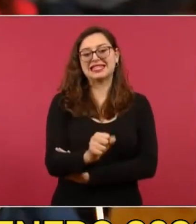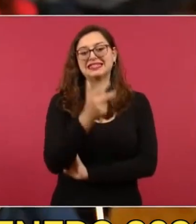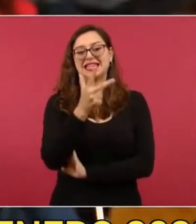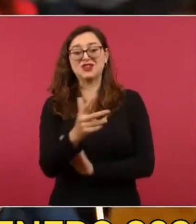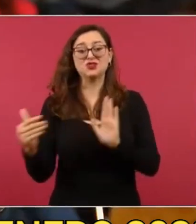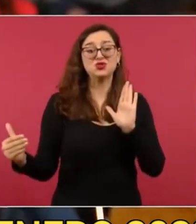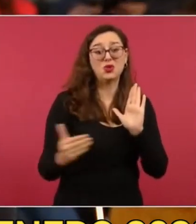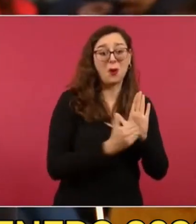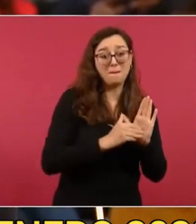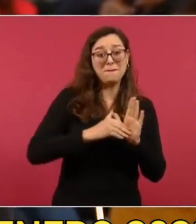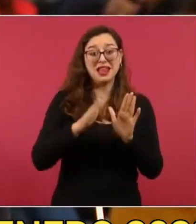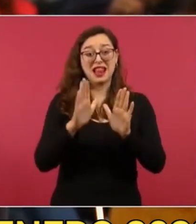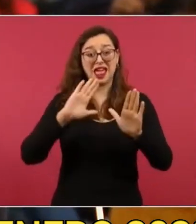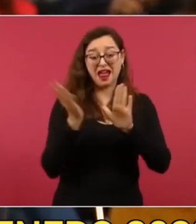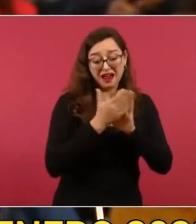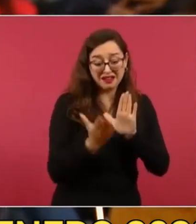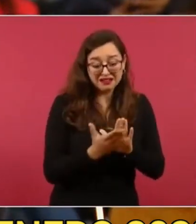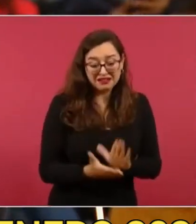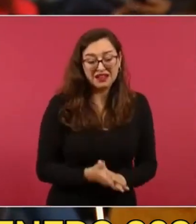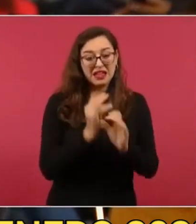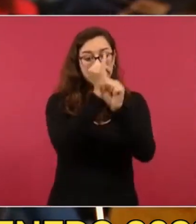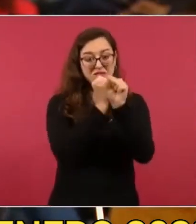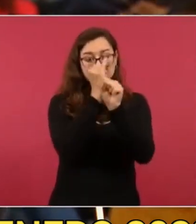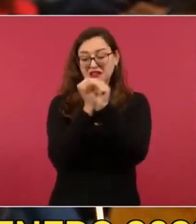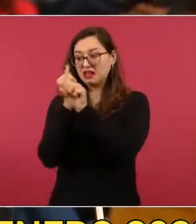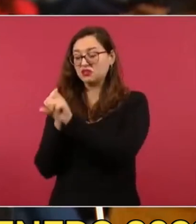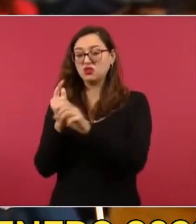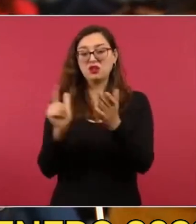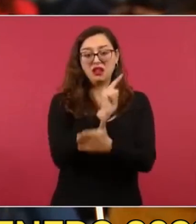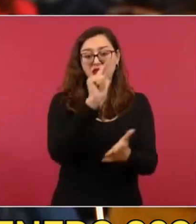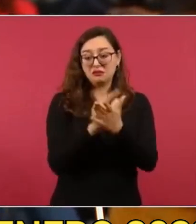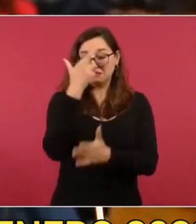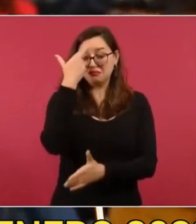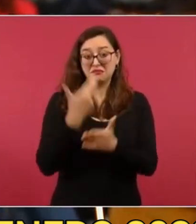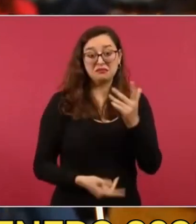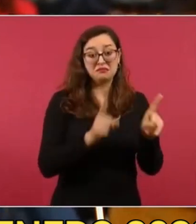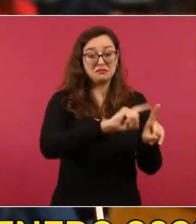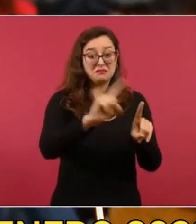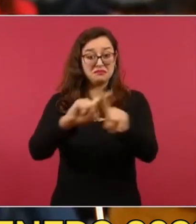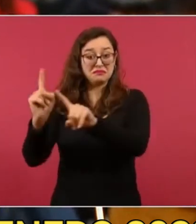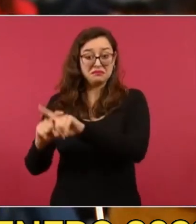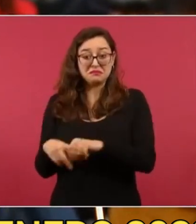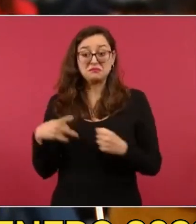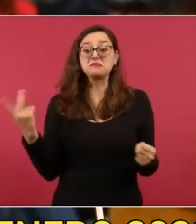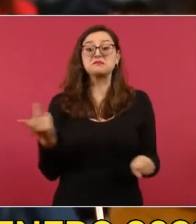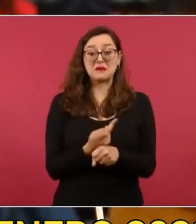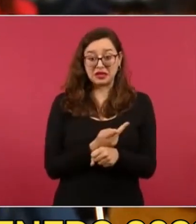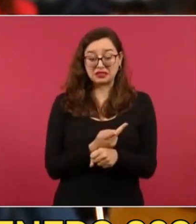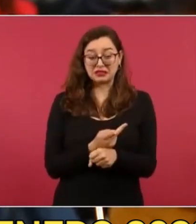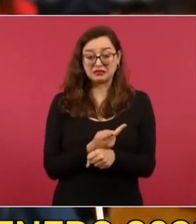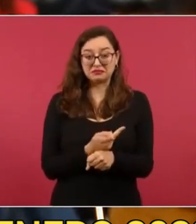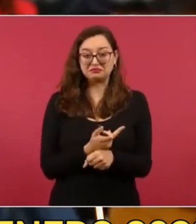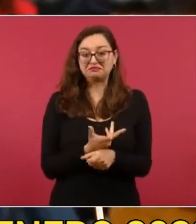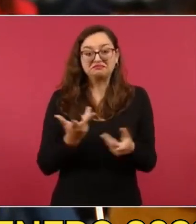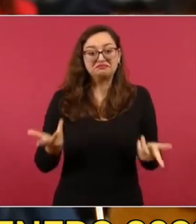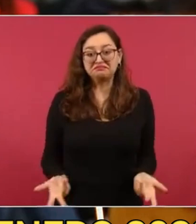68.268 carpetas de investigación, esto por diversos delitos, de las cuales no se